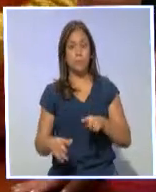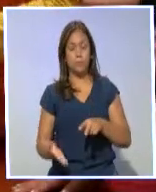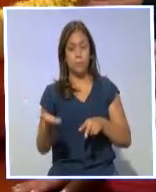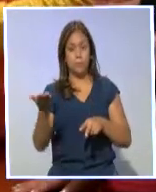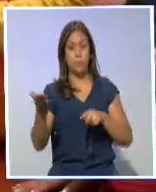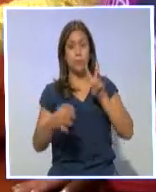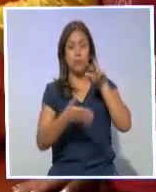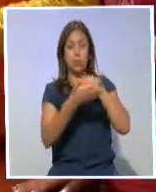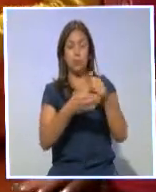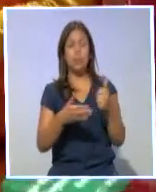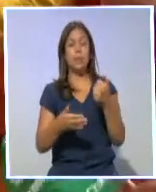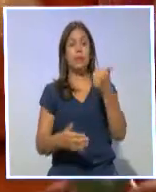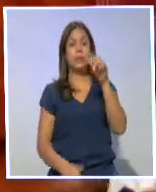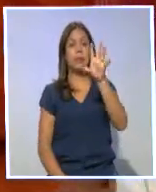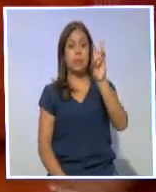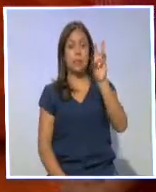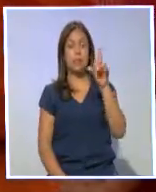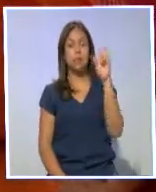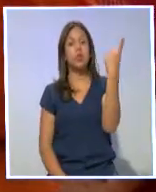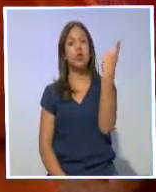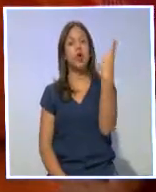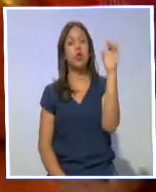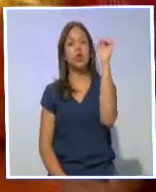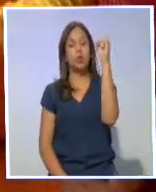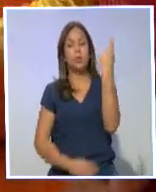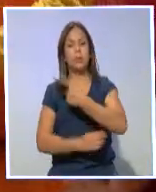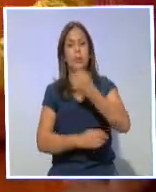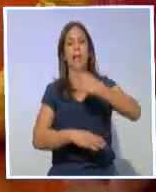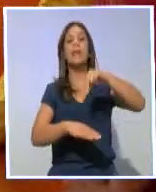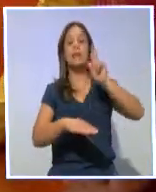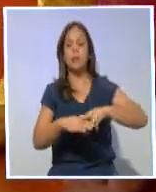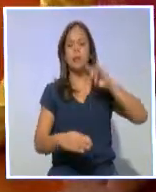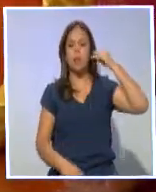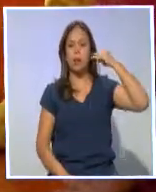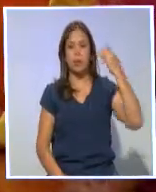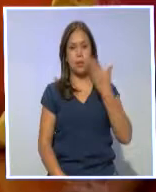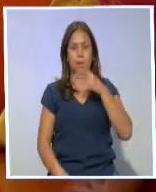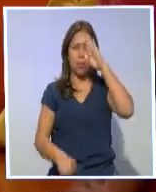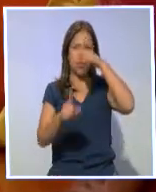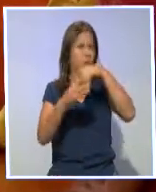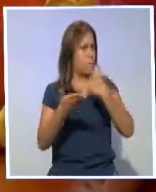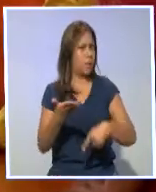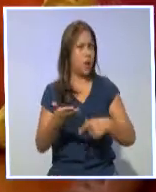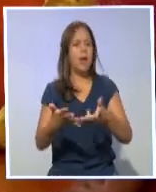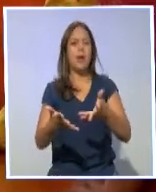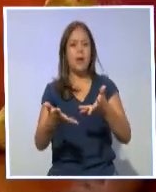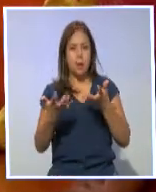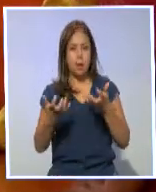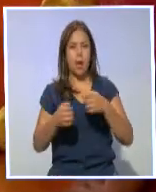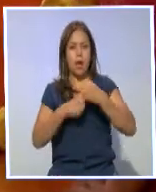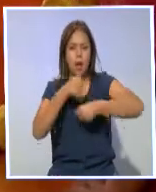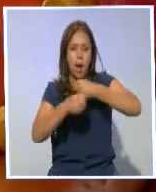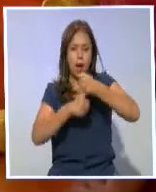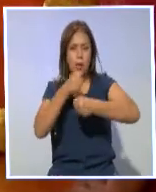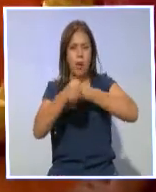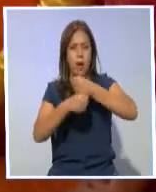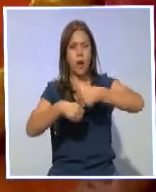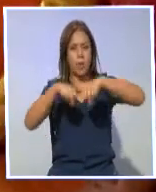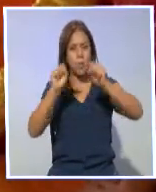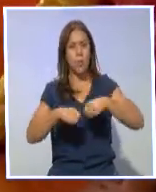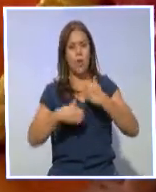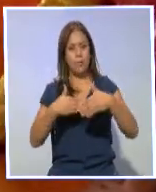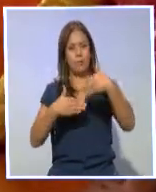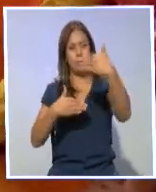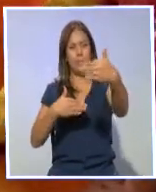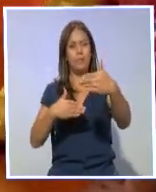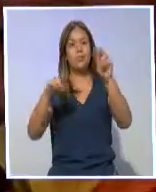en el 2016 declaró el 11 de octubre como Día Nacional de la Niña, con el objetivo de visibilizar cada año en el Ecuador los avances